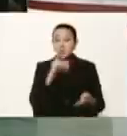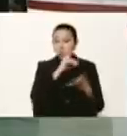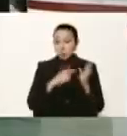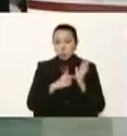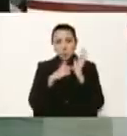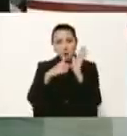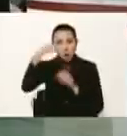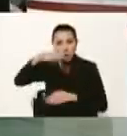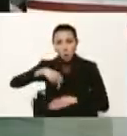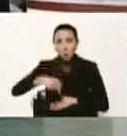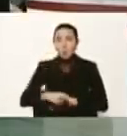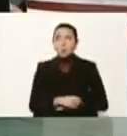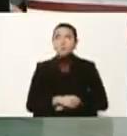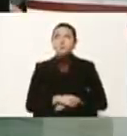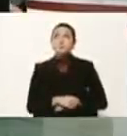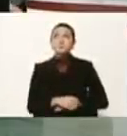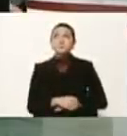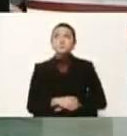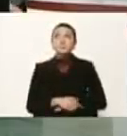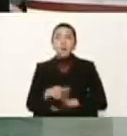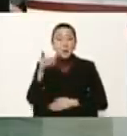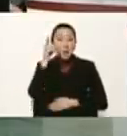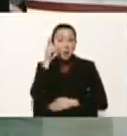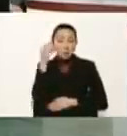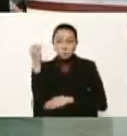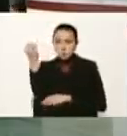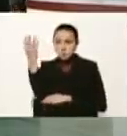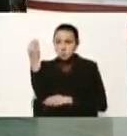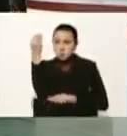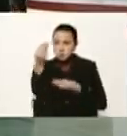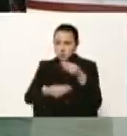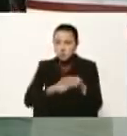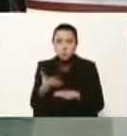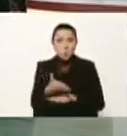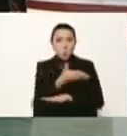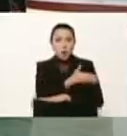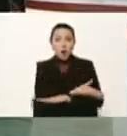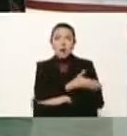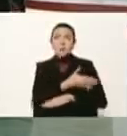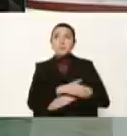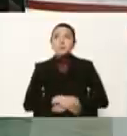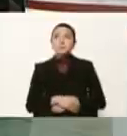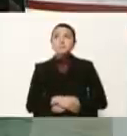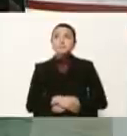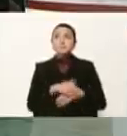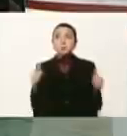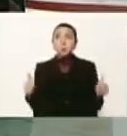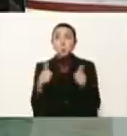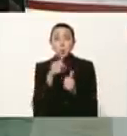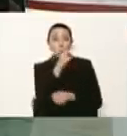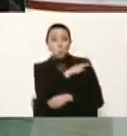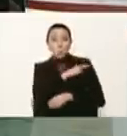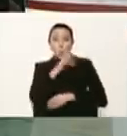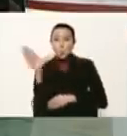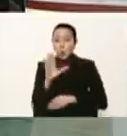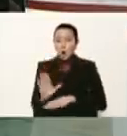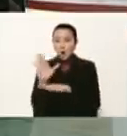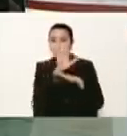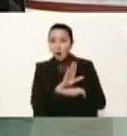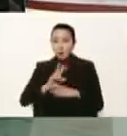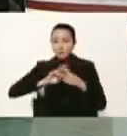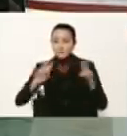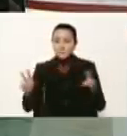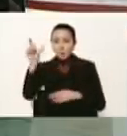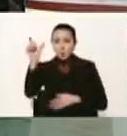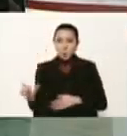ofreció hace minutos la vicepresidenta de la República, Delcy Rodríguez, junto a la vicepresidenta sectorial de Seguridad Ciudadana y Paz, la